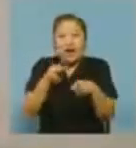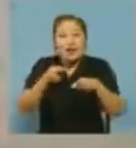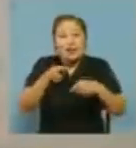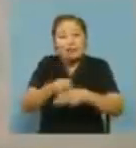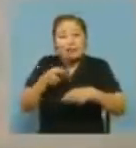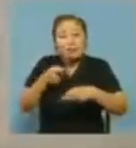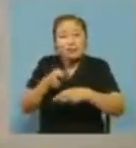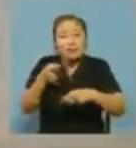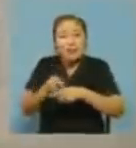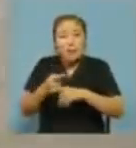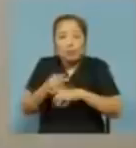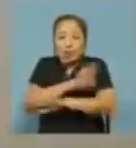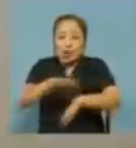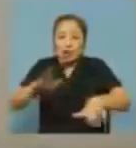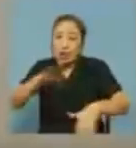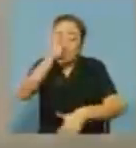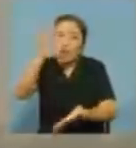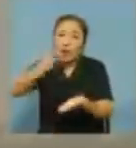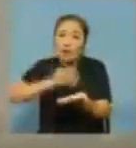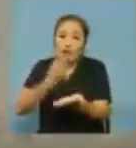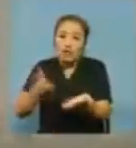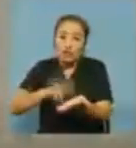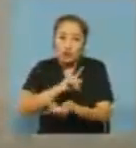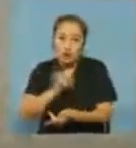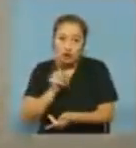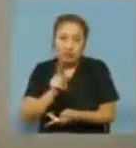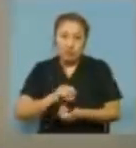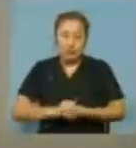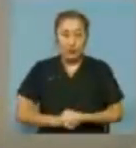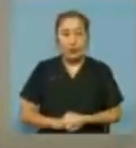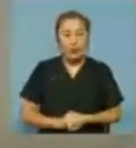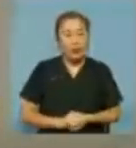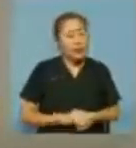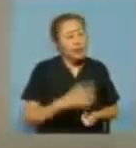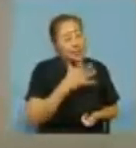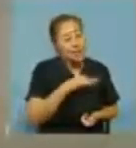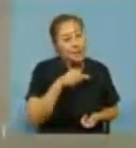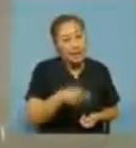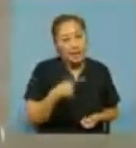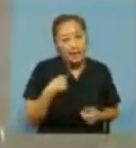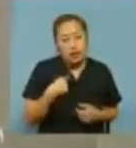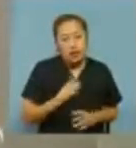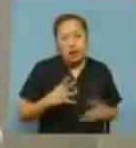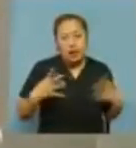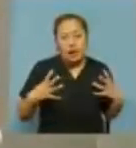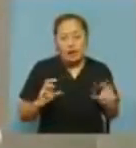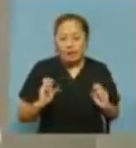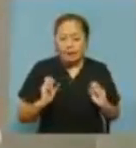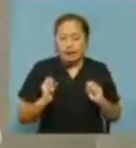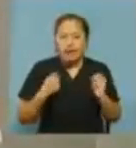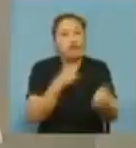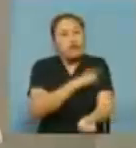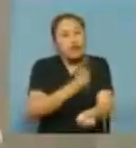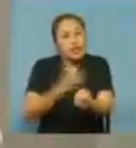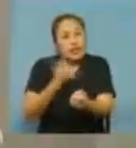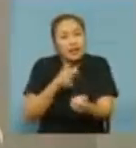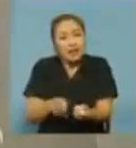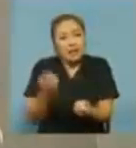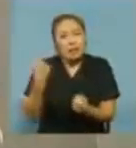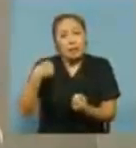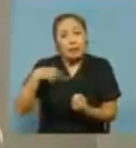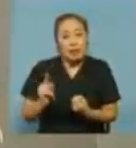lucha para que a nuestros niños nunca más les suceda esto. Quizás entiendo tu interés por tu profesión, tu formación profesional, pero